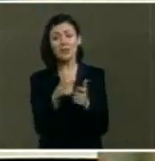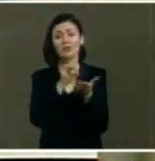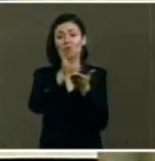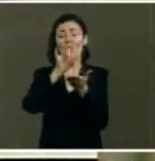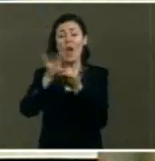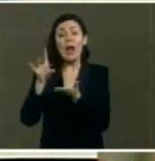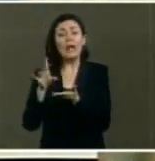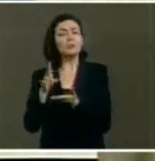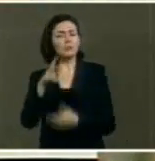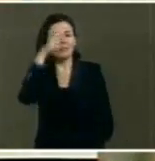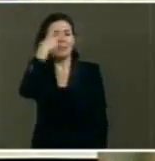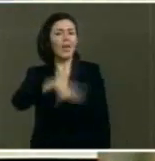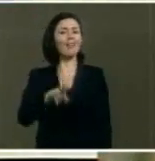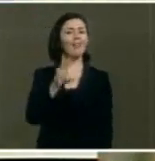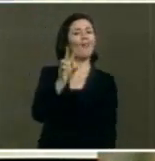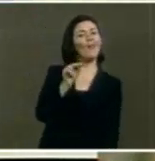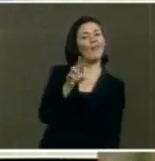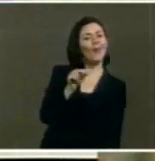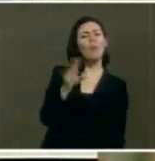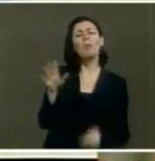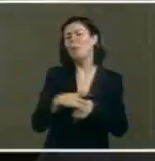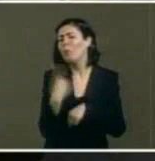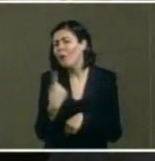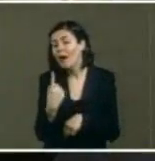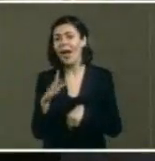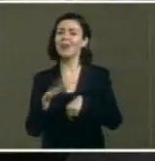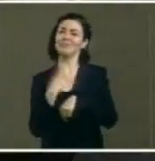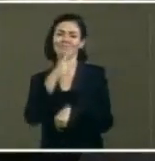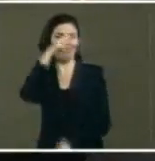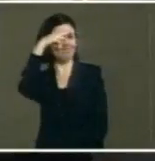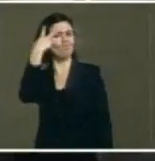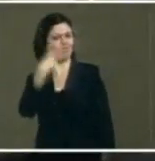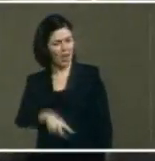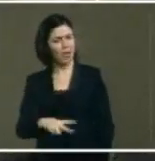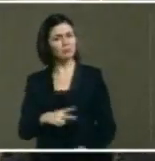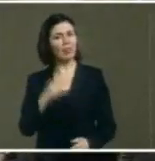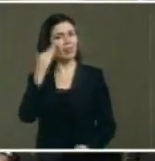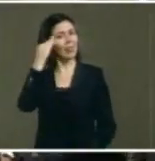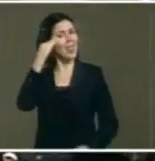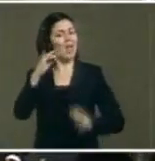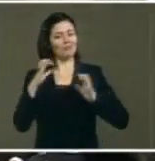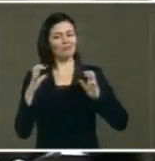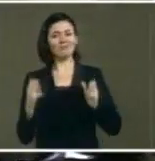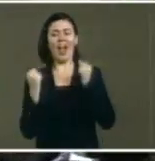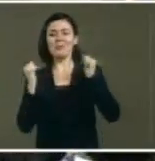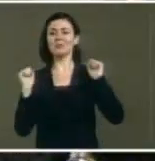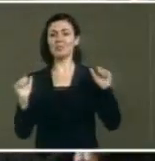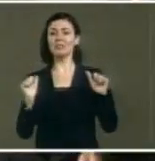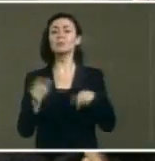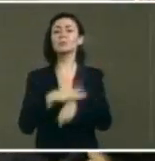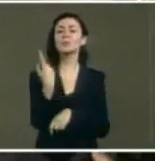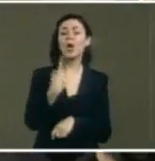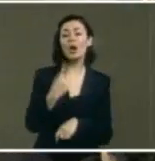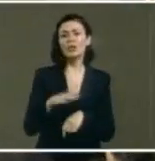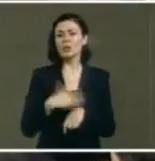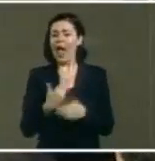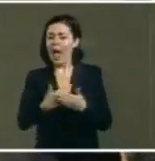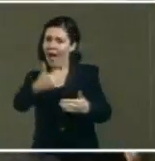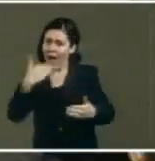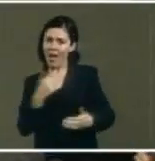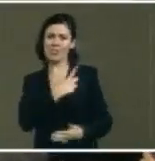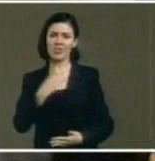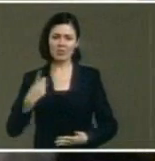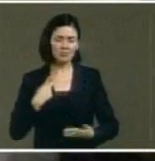¿Por qué? Porque actuamos a tiempo y actuamos prudentemente. Y mientras estas economías están teniendo que